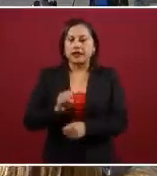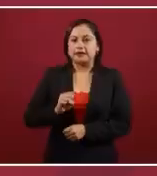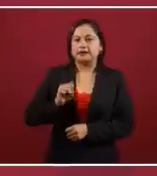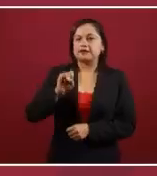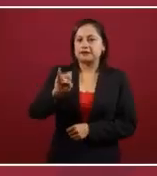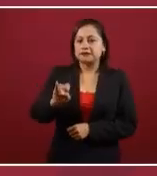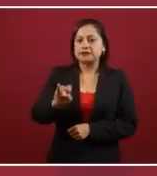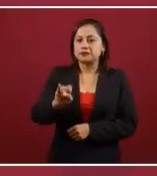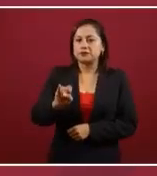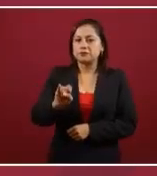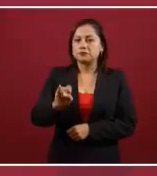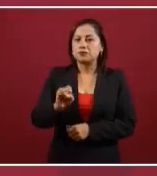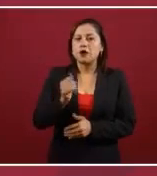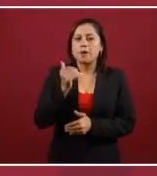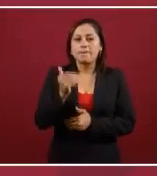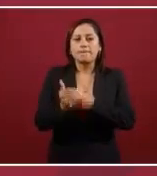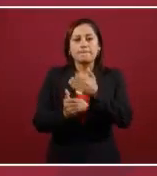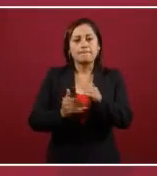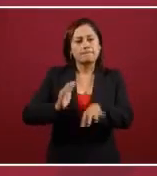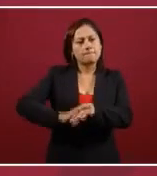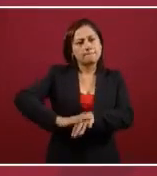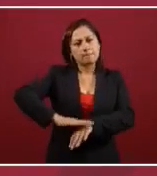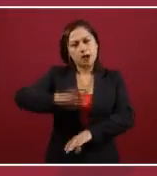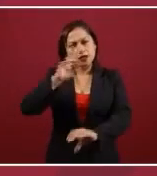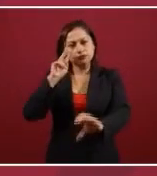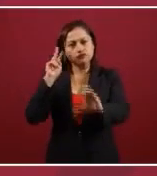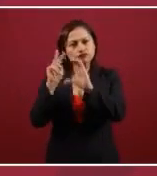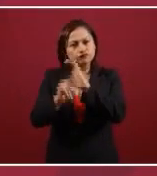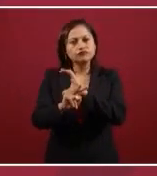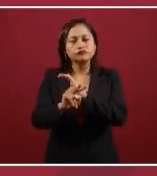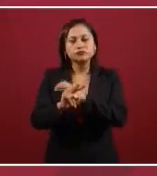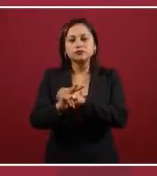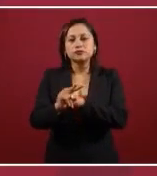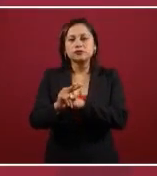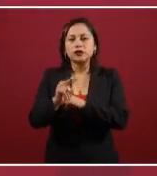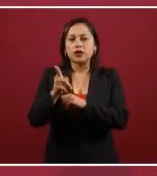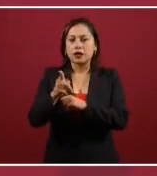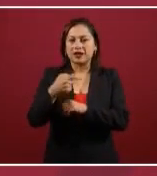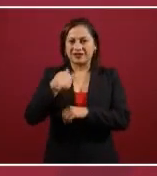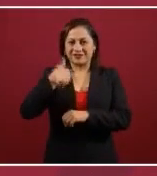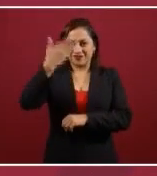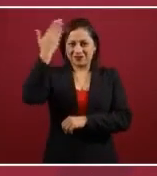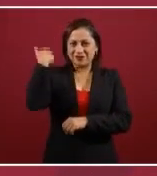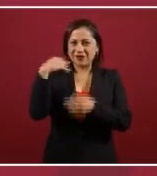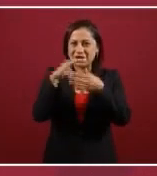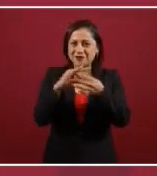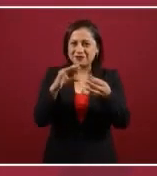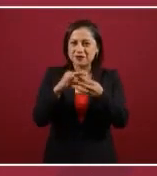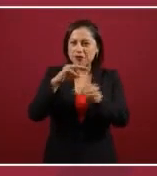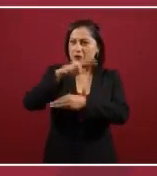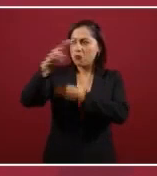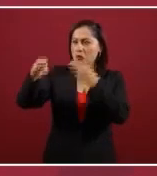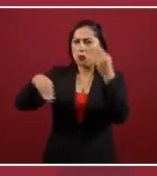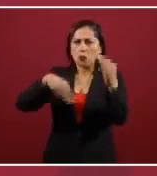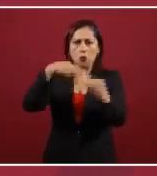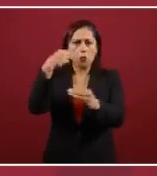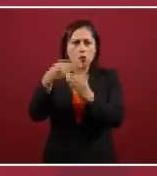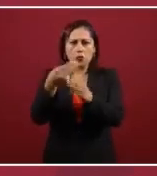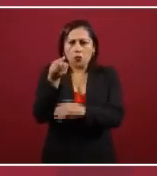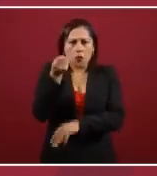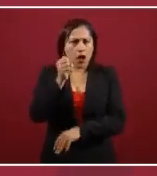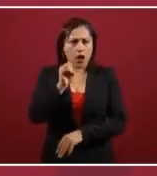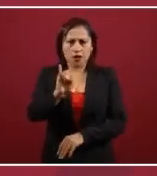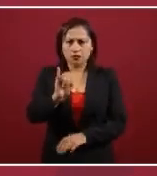hay, yo les comentaba, una tendencia en el mundo a que las empresas